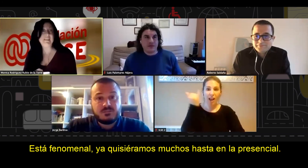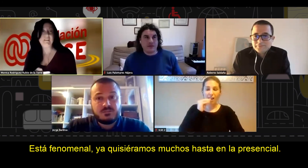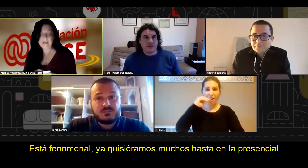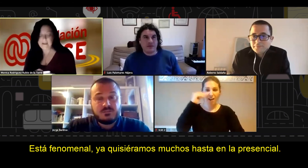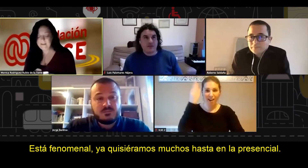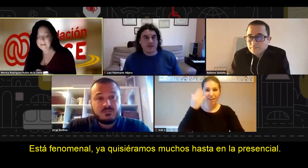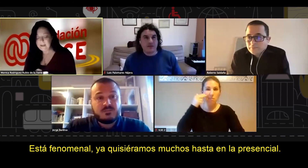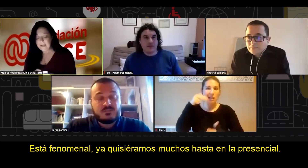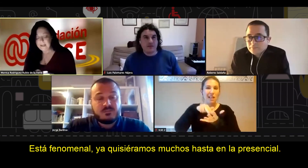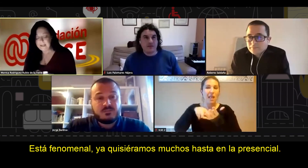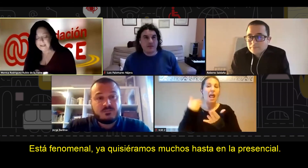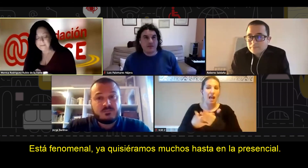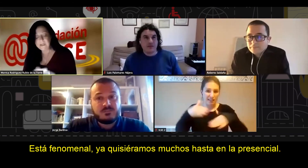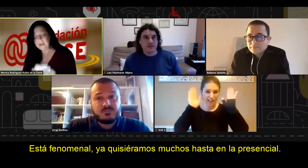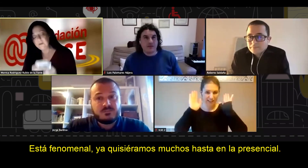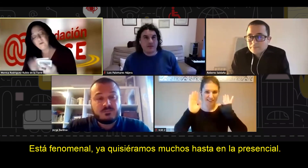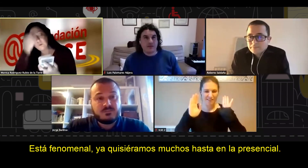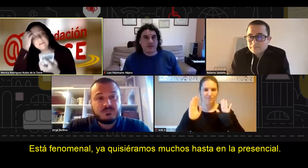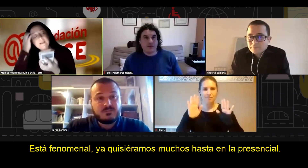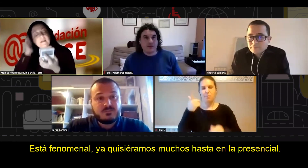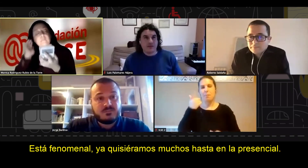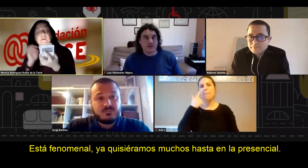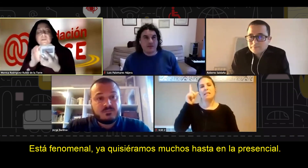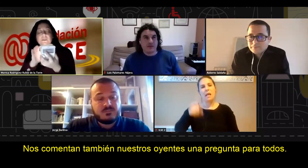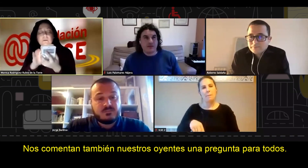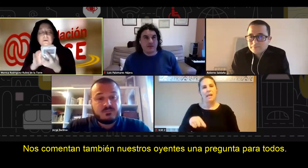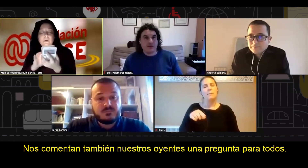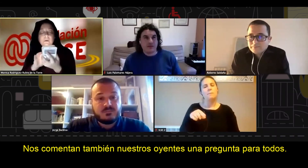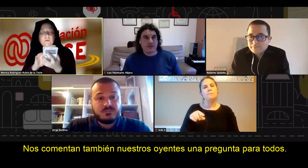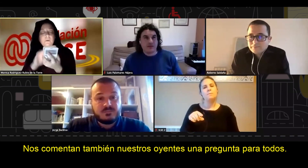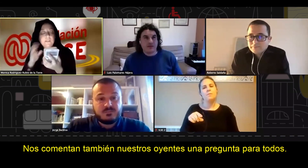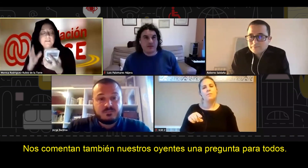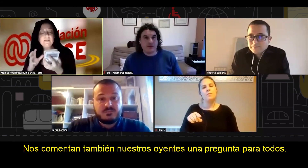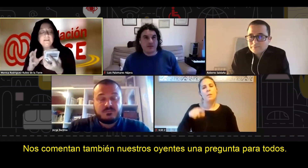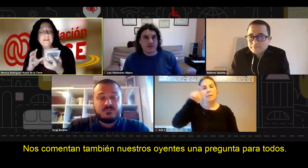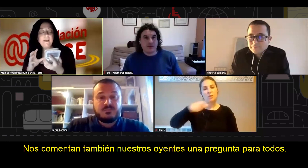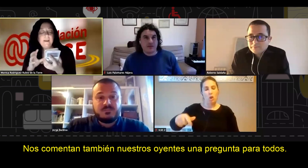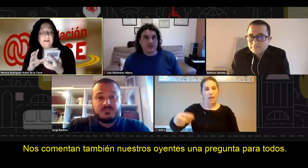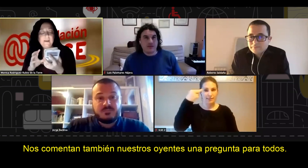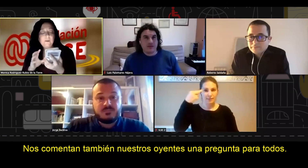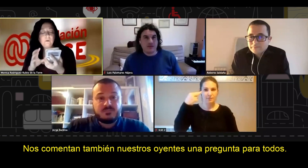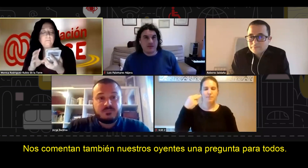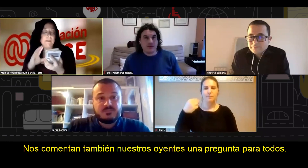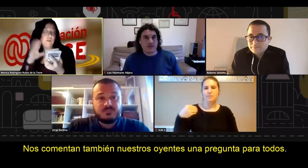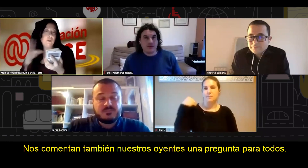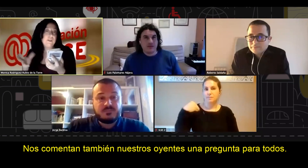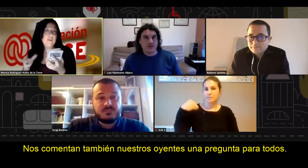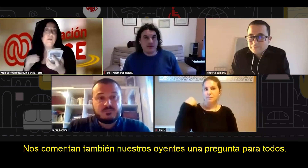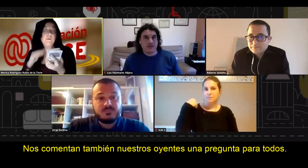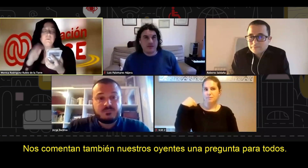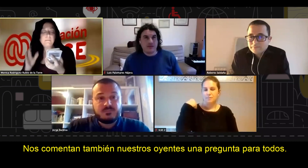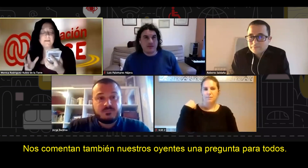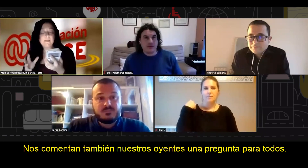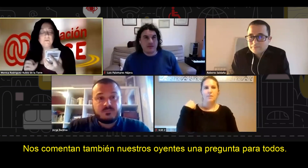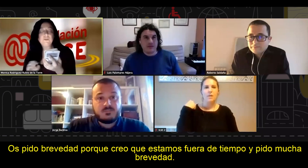presencial, ¿eh? Mira, nos comentan también nuestros oyentes y nos lo dicen una pregunta